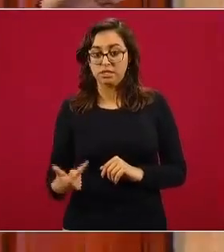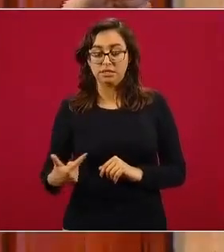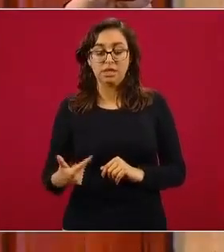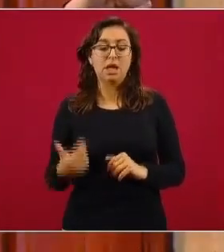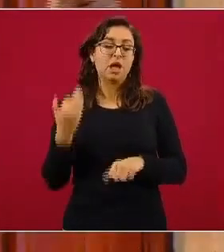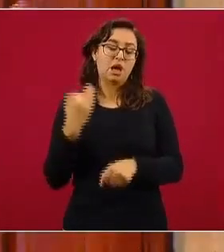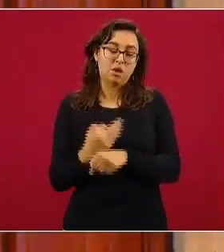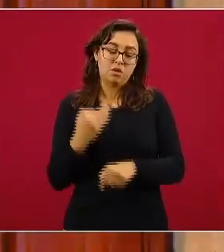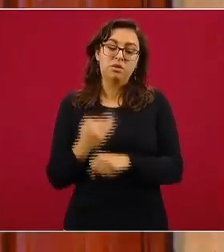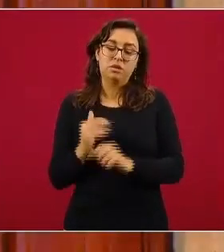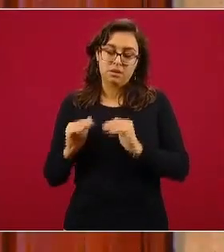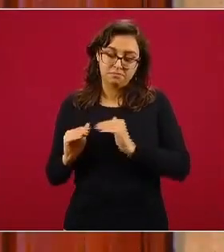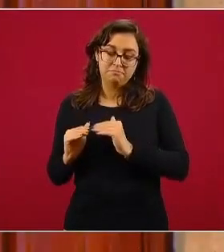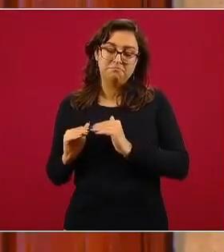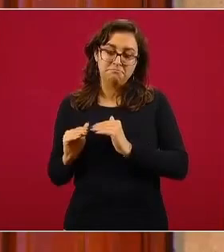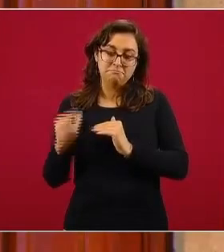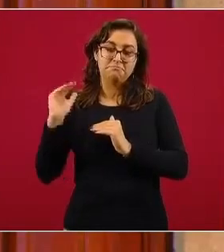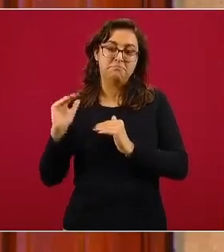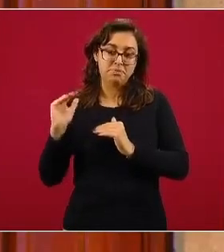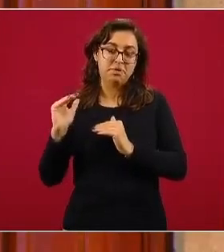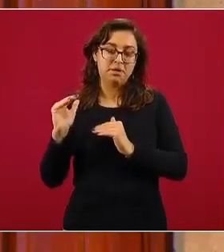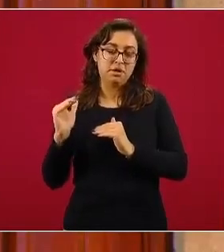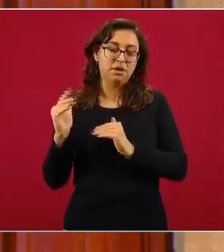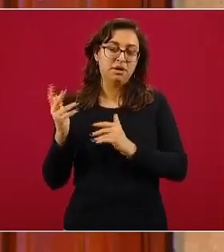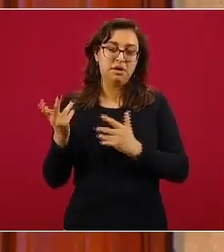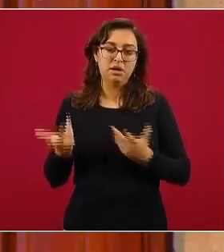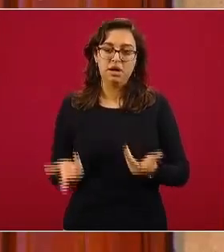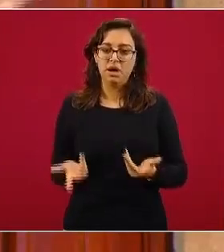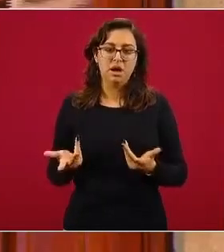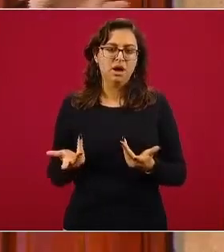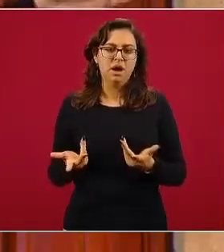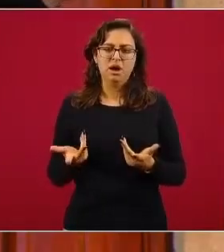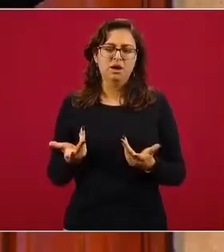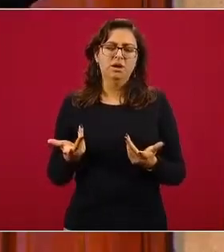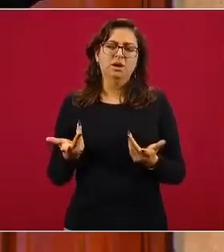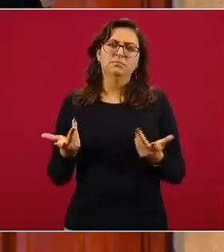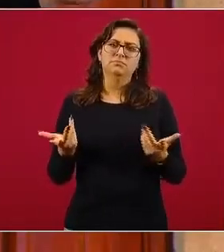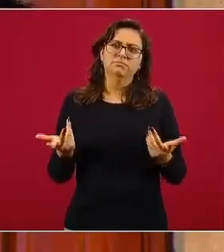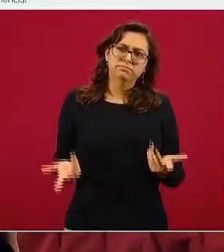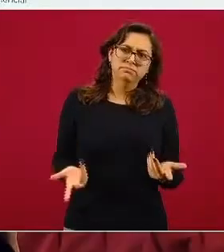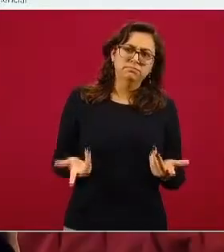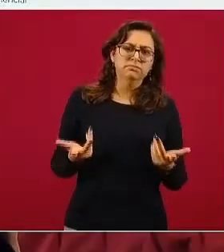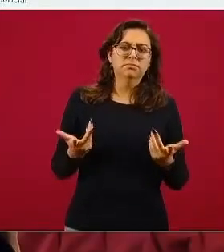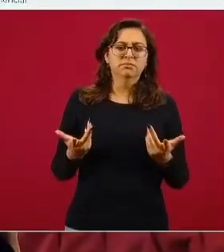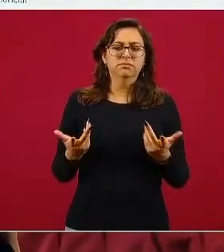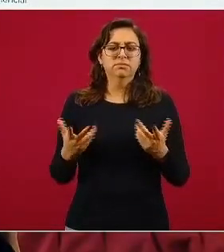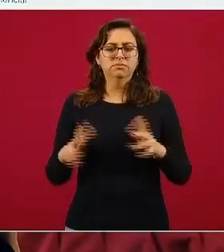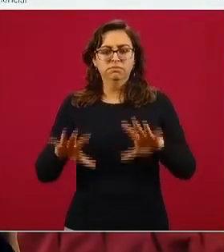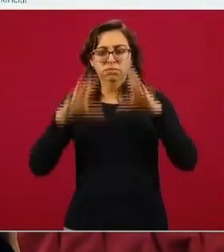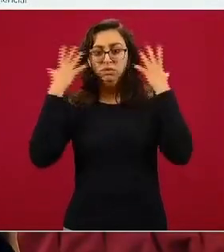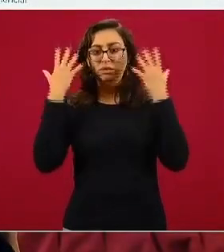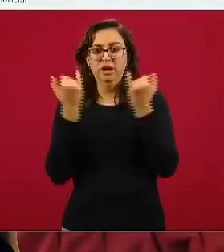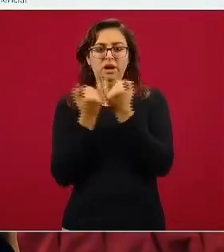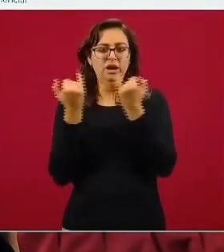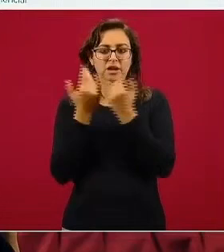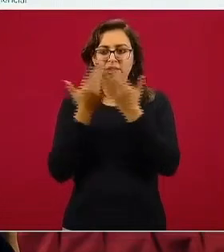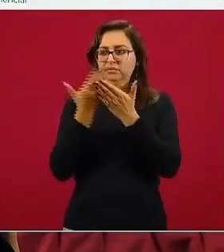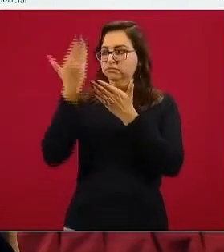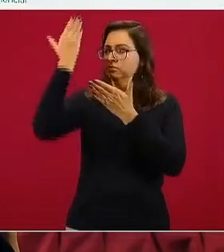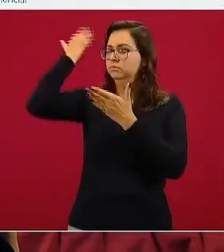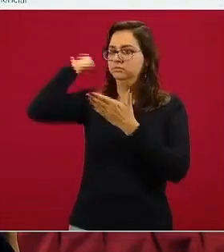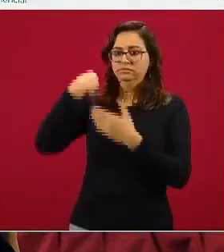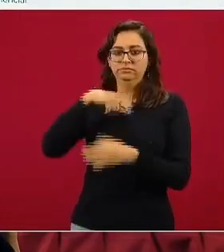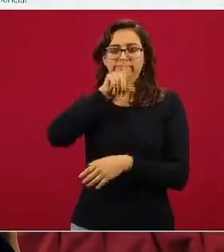un incremento en ese porcentaje de cambio, no es un incremento que en su momento se asemeje a los que teníamos lógicamente al principio